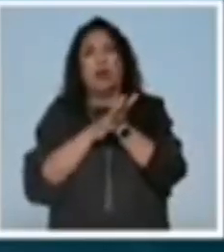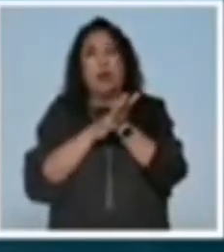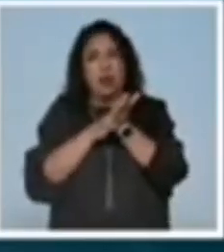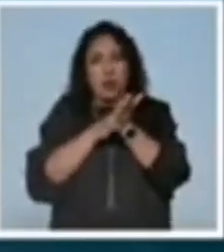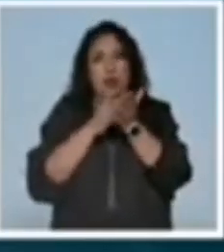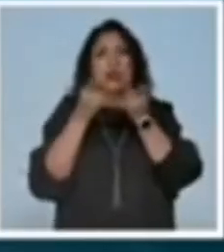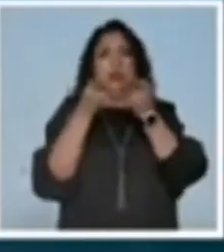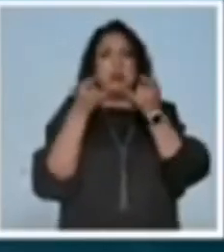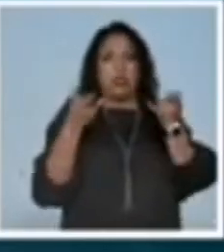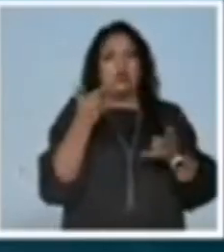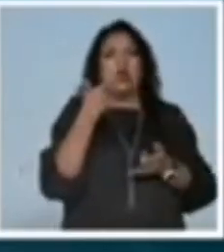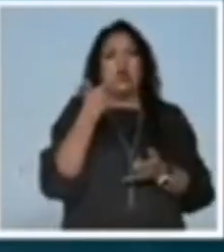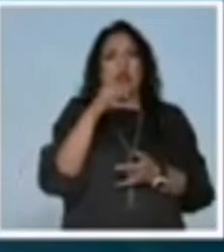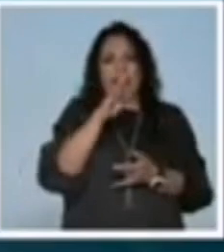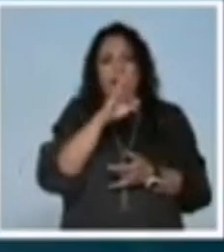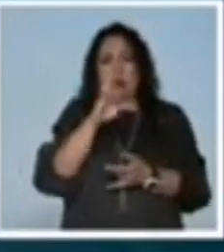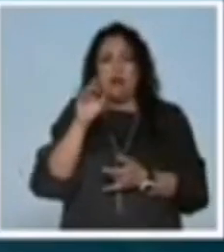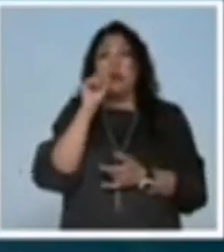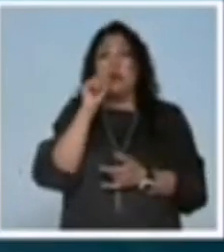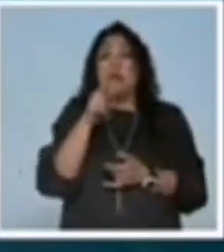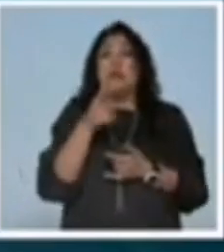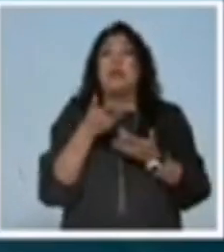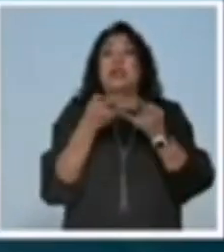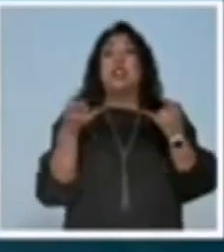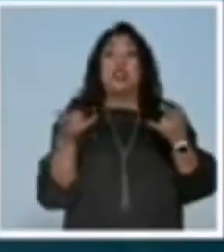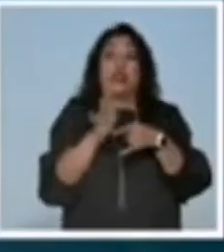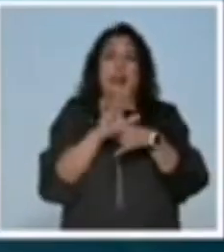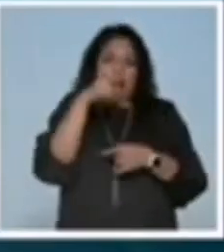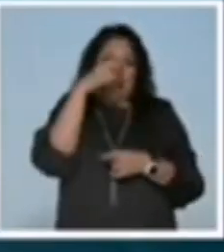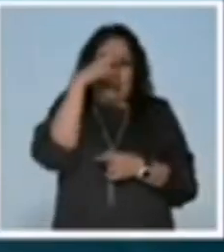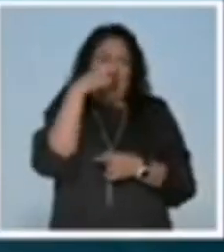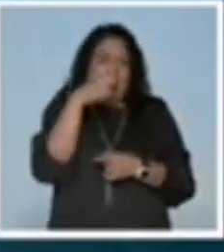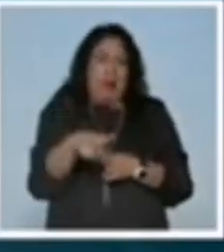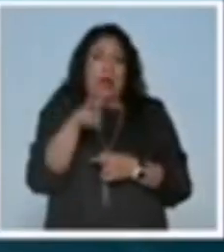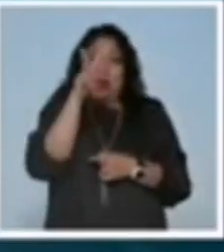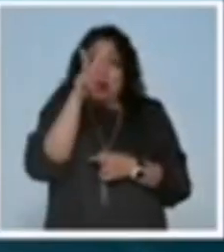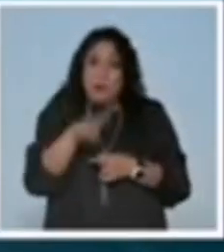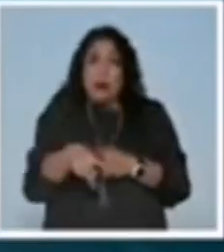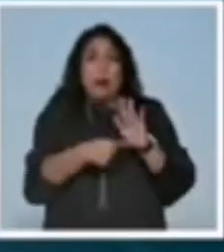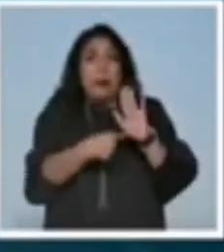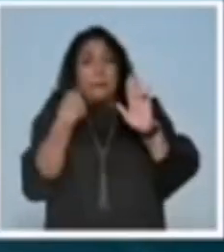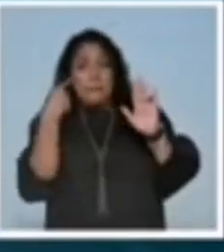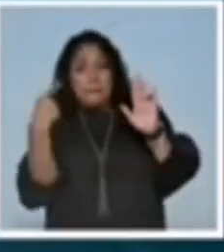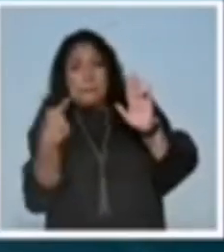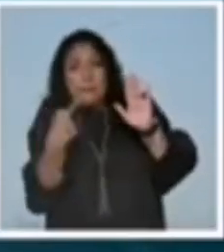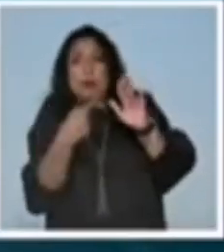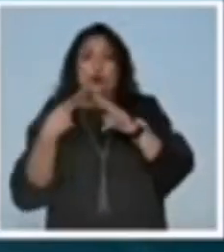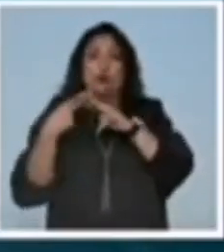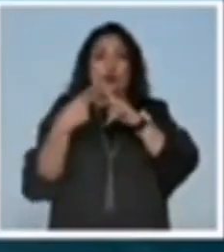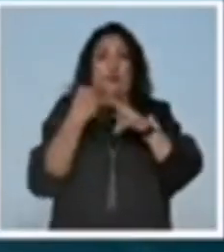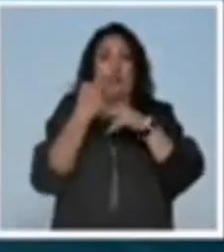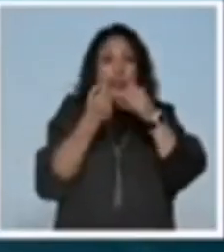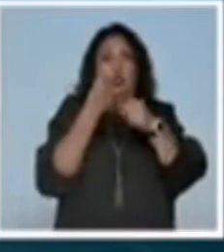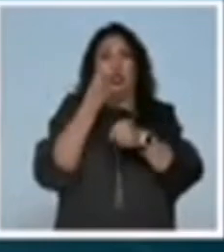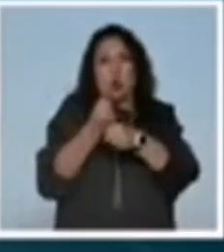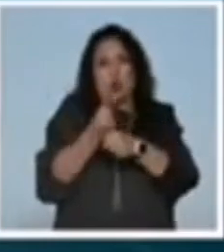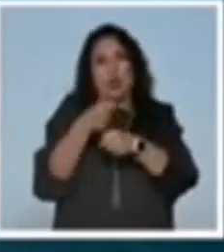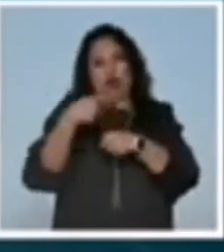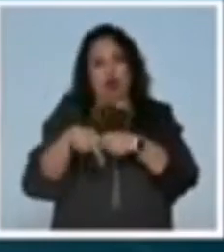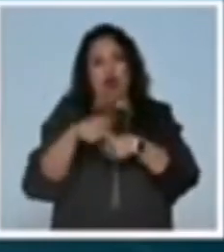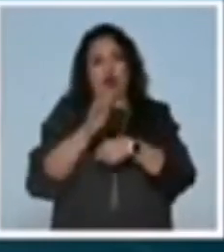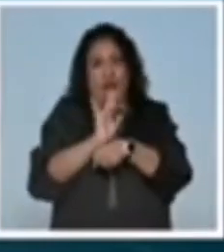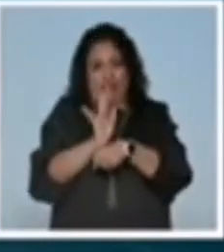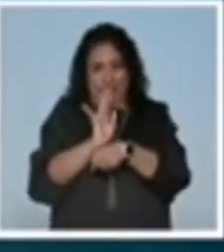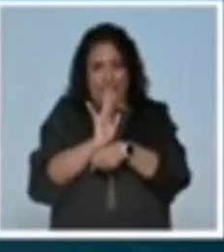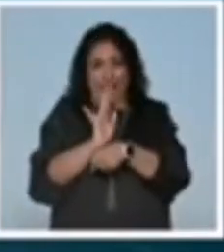esta historia de Gui, pero también es la historia del cine mexicano. La verdad es un retrato de estos 25 años en nuestro